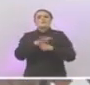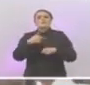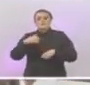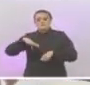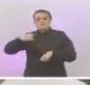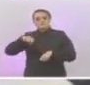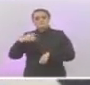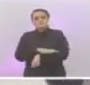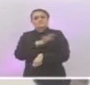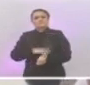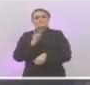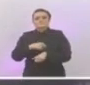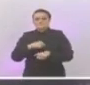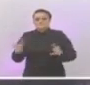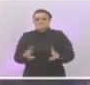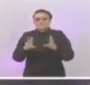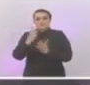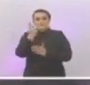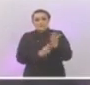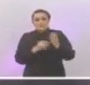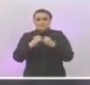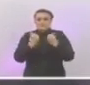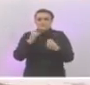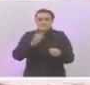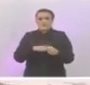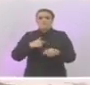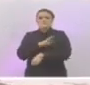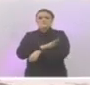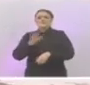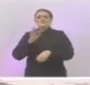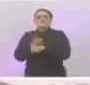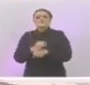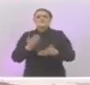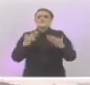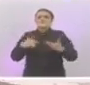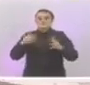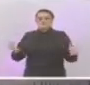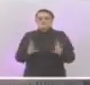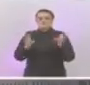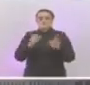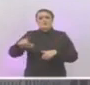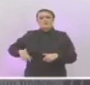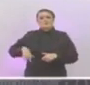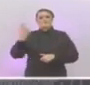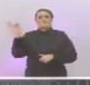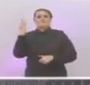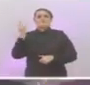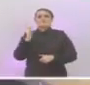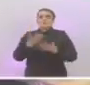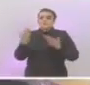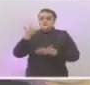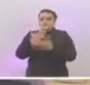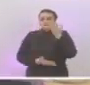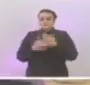a nuestros esfuerzos, promovemos que los programas sociales para el bienestar que impulsa el gobierno federal se